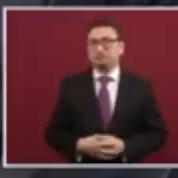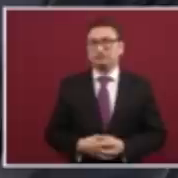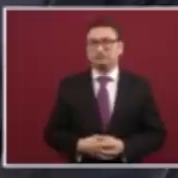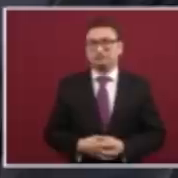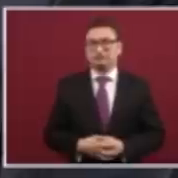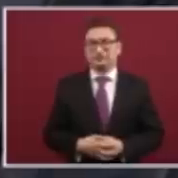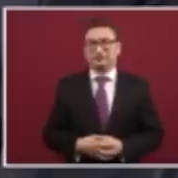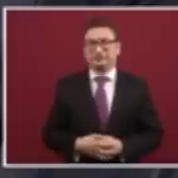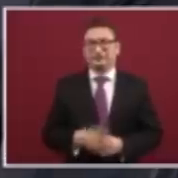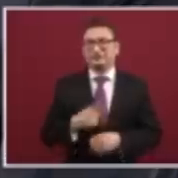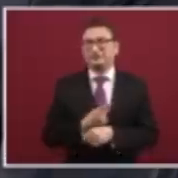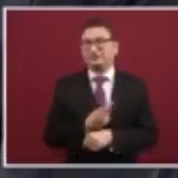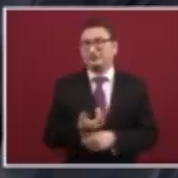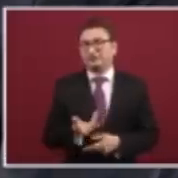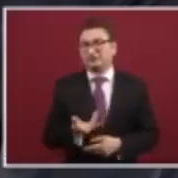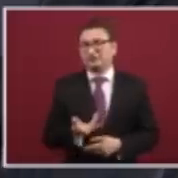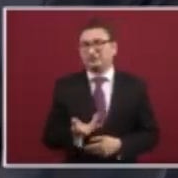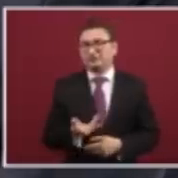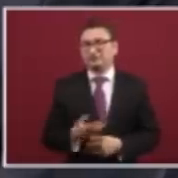ahí